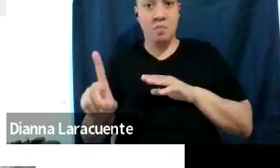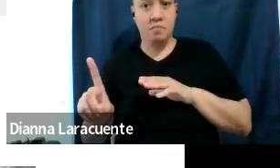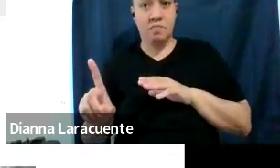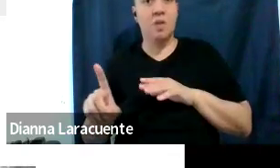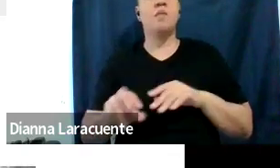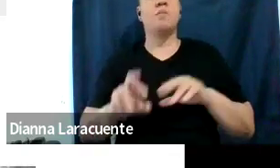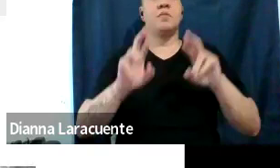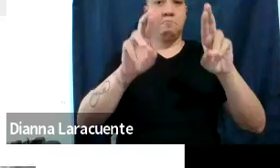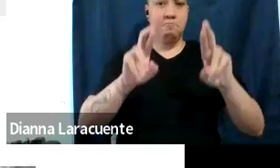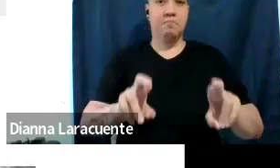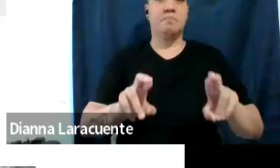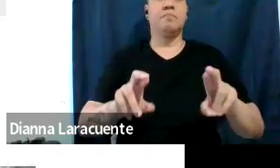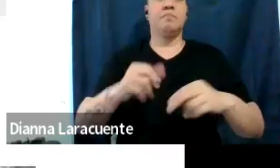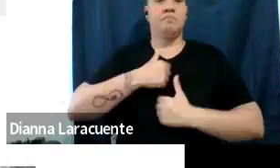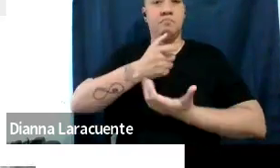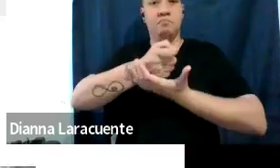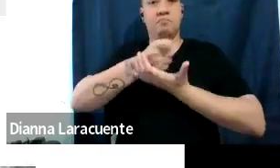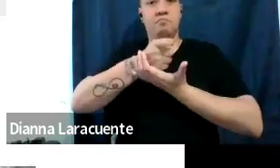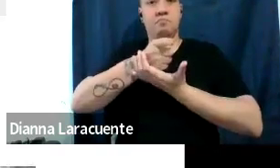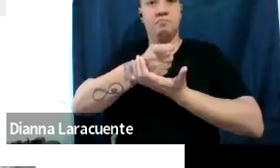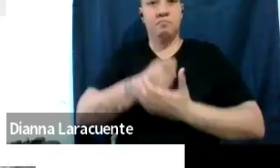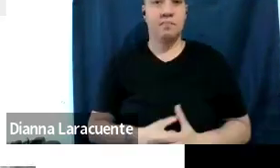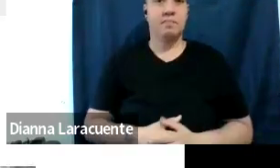el batallón de tiradores.